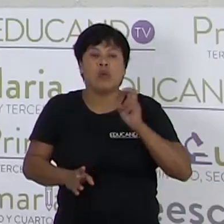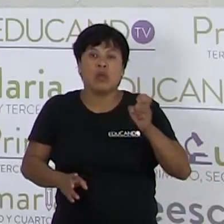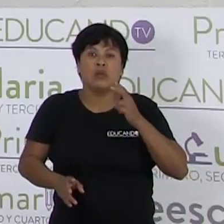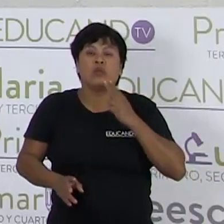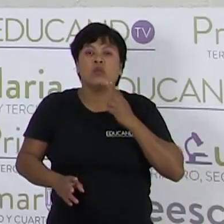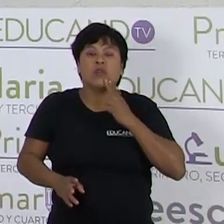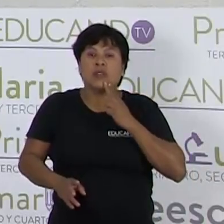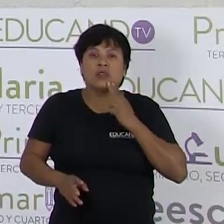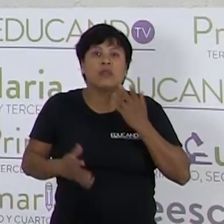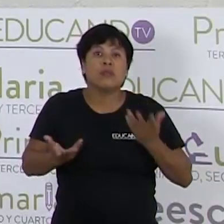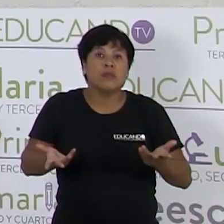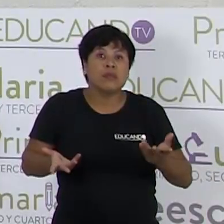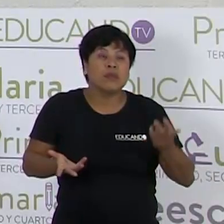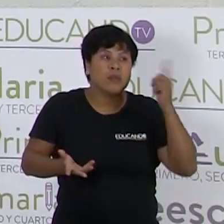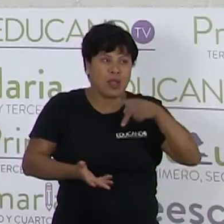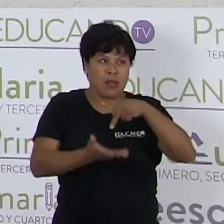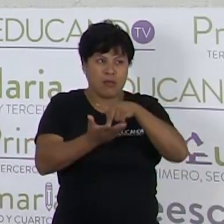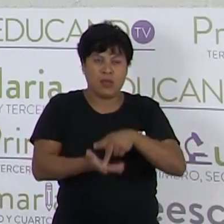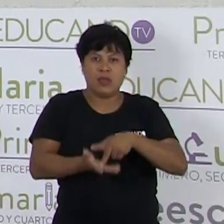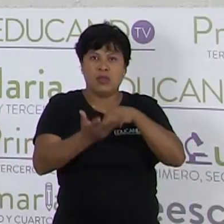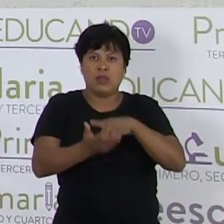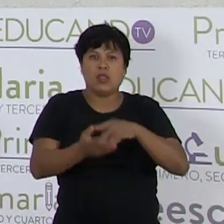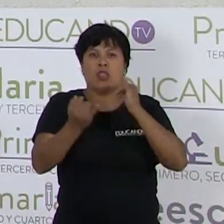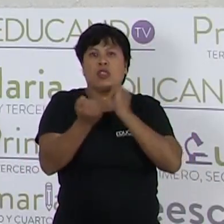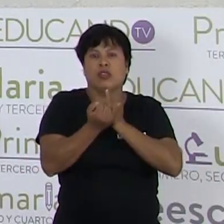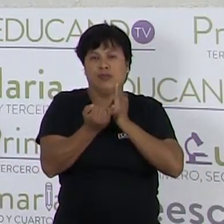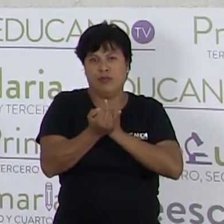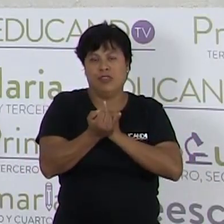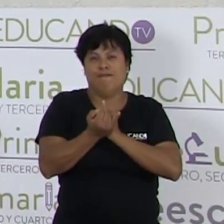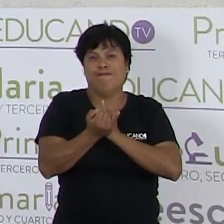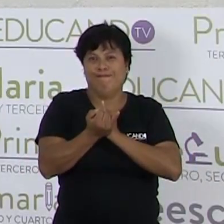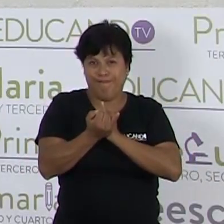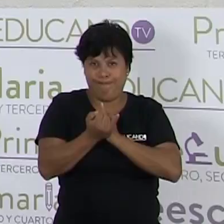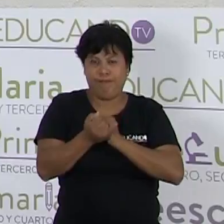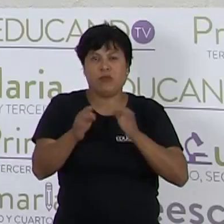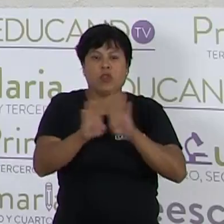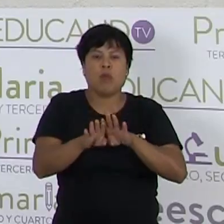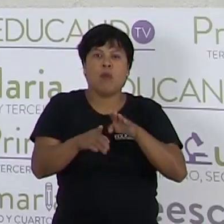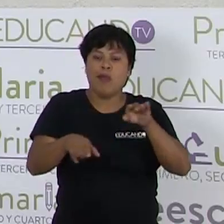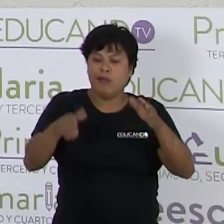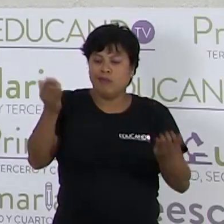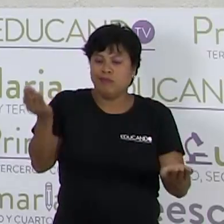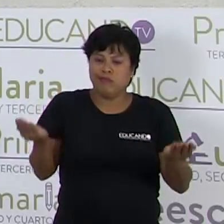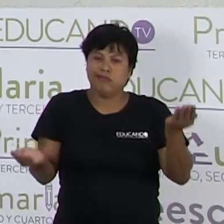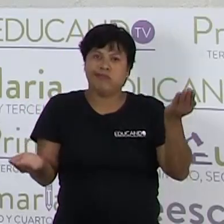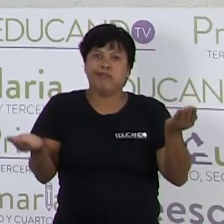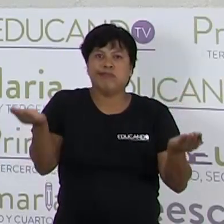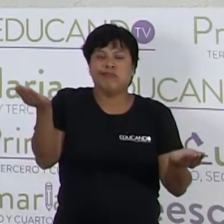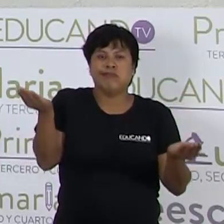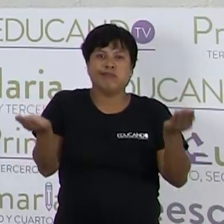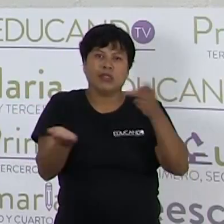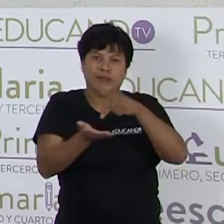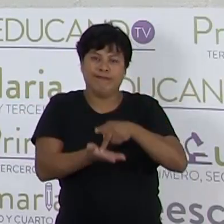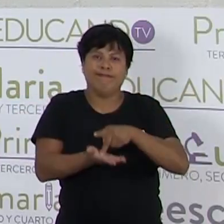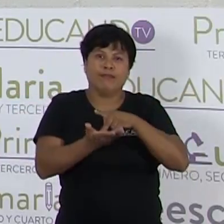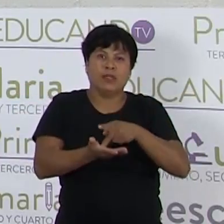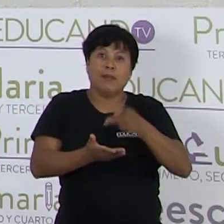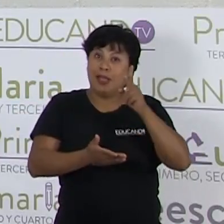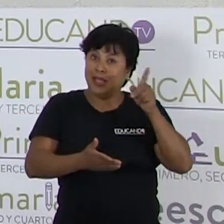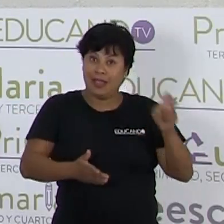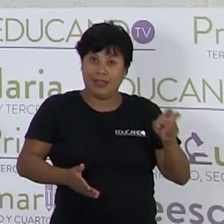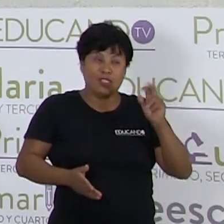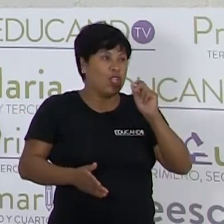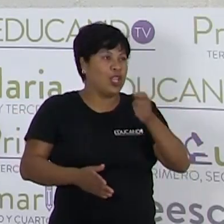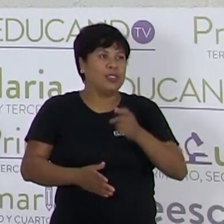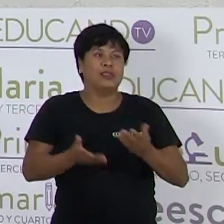utilizaban para pesar, ¿verdad? 2 iguales, ¿sí? Como una balanza. Pero esto no es una balanza.